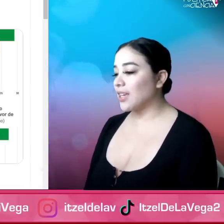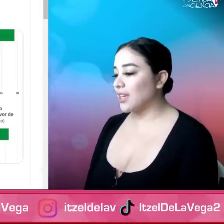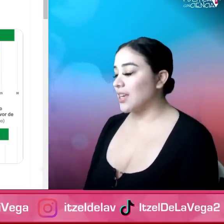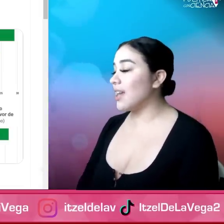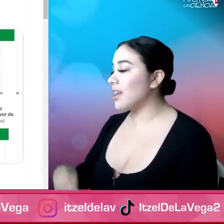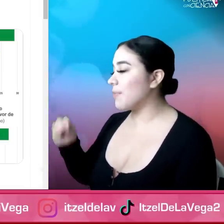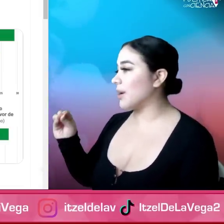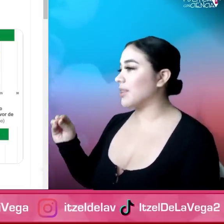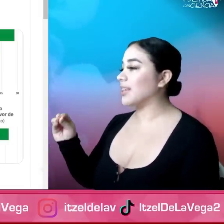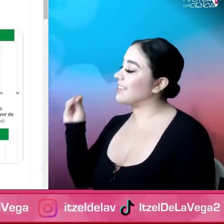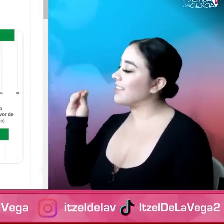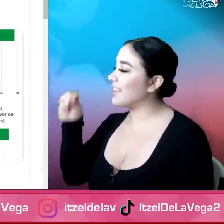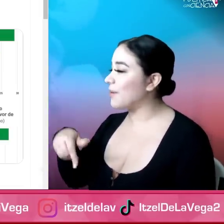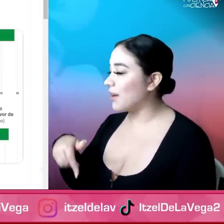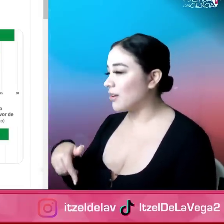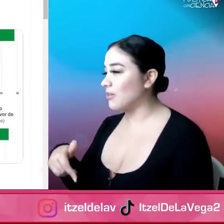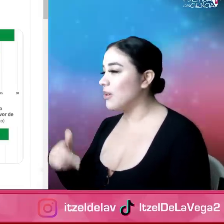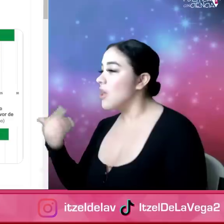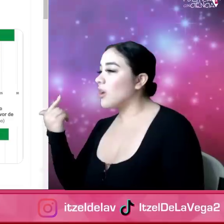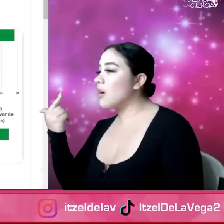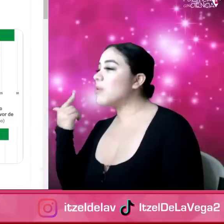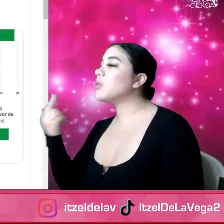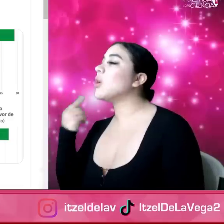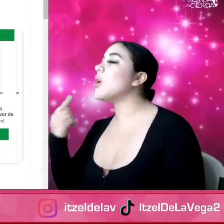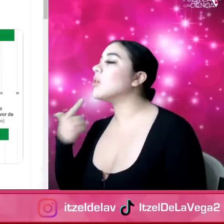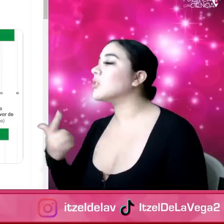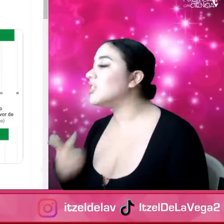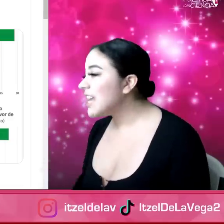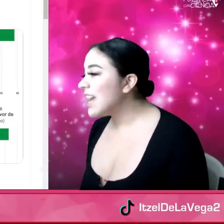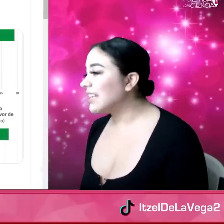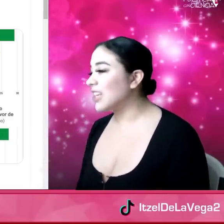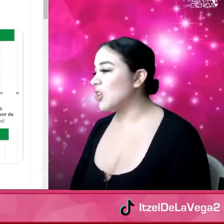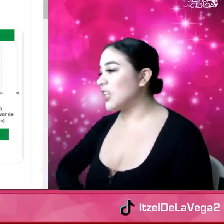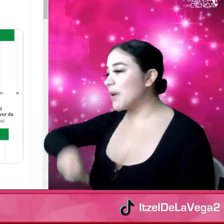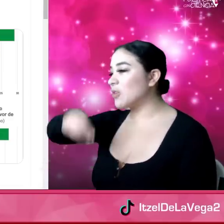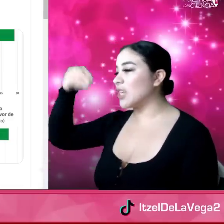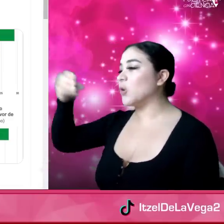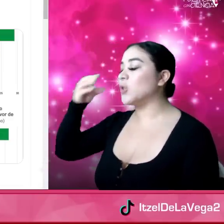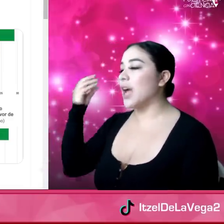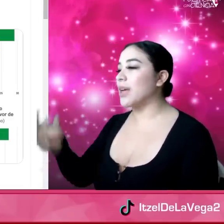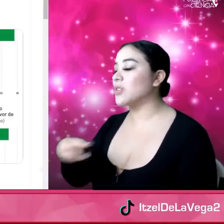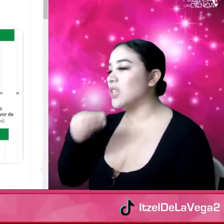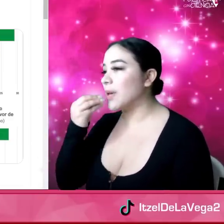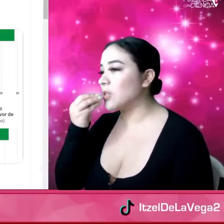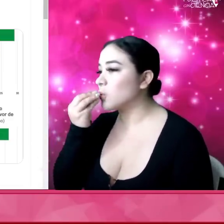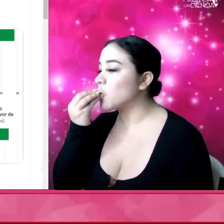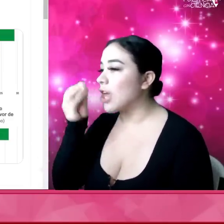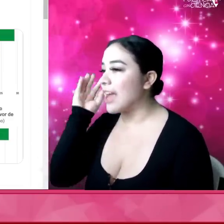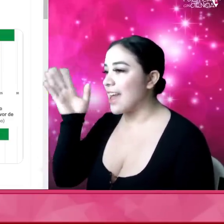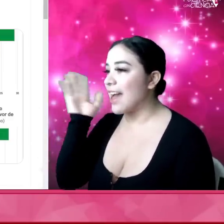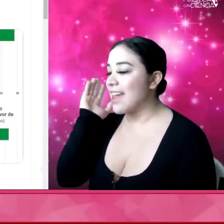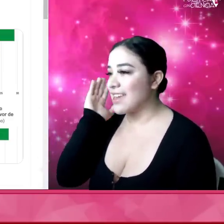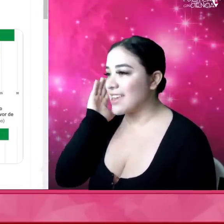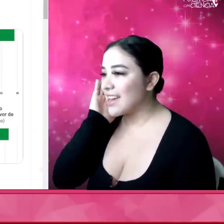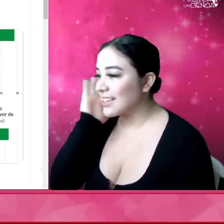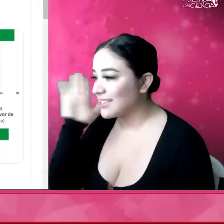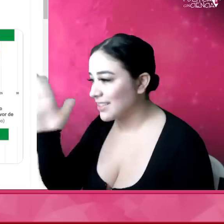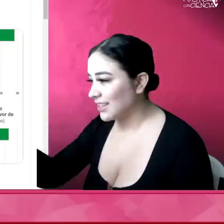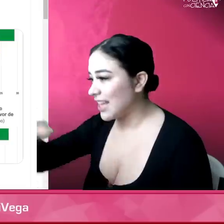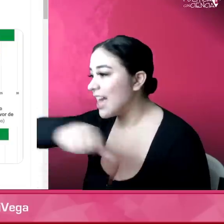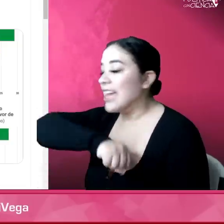comentarios aquí en la parte de abajo. Como todos los días que yo te mando saludos, abrazos y besos allá